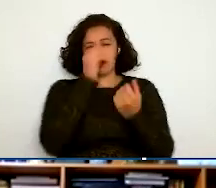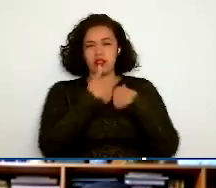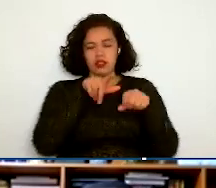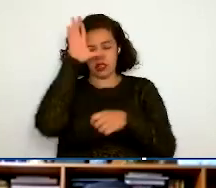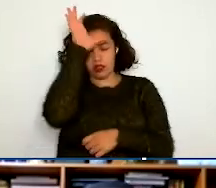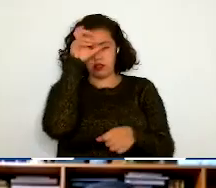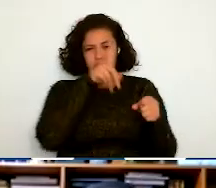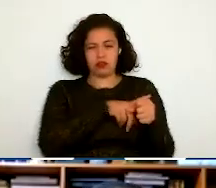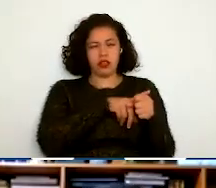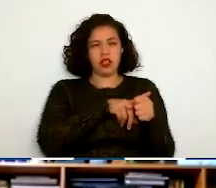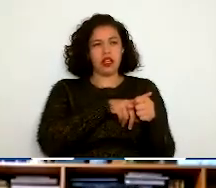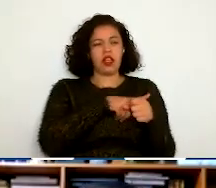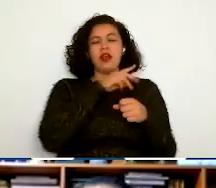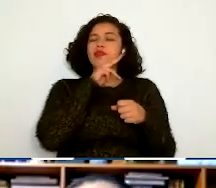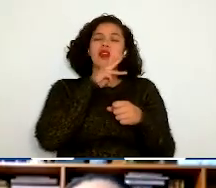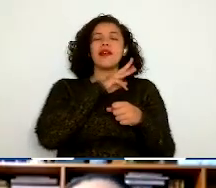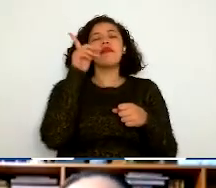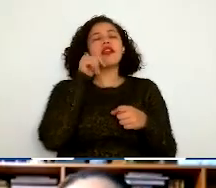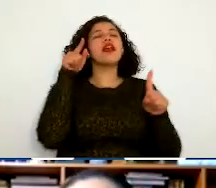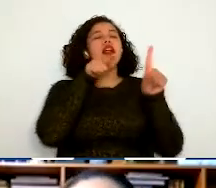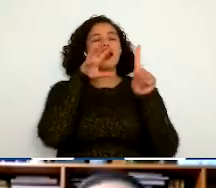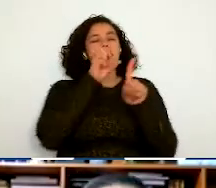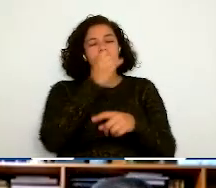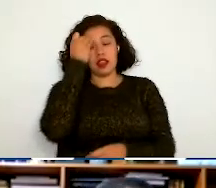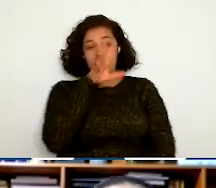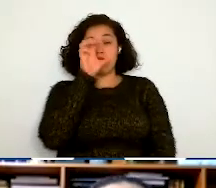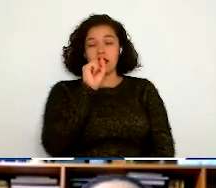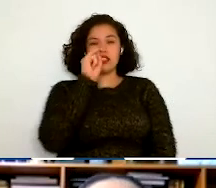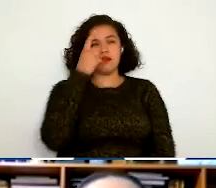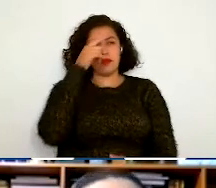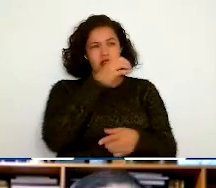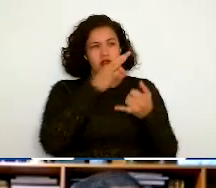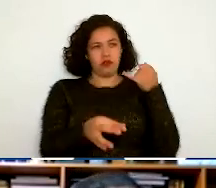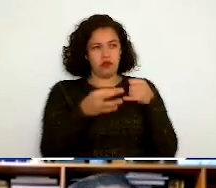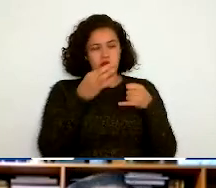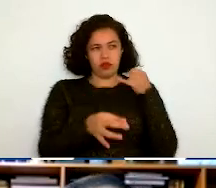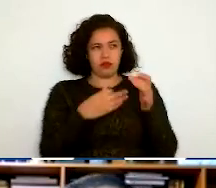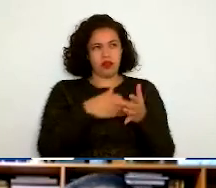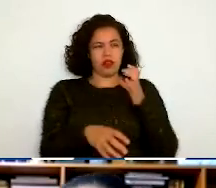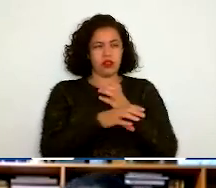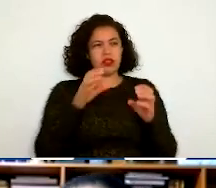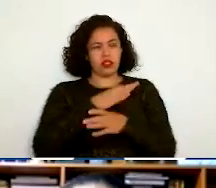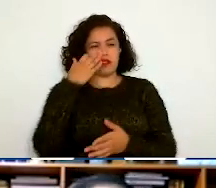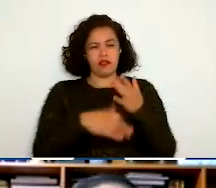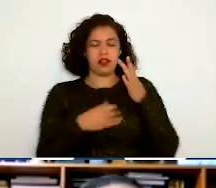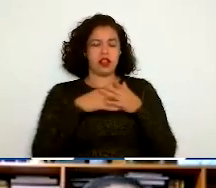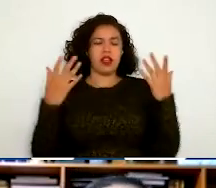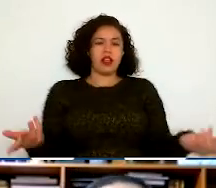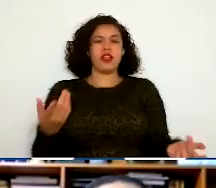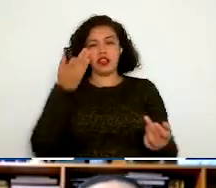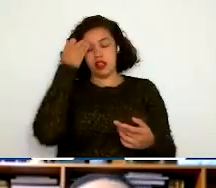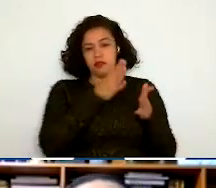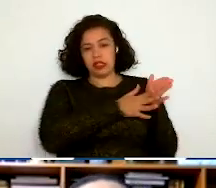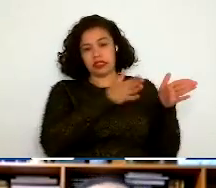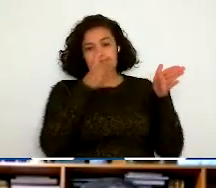sociocultural, ¿no? No se preocupen, mañana nos dará tiempo para ver estos últimos elementos que nos faltan, ¿no? Y pues bueno, nos extendimos un poco